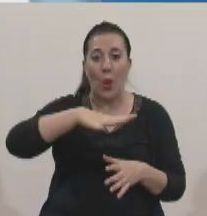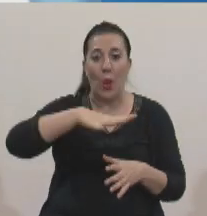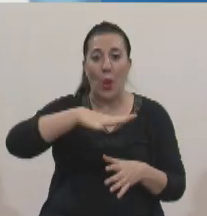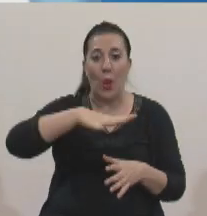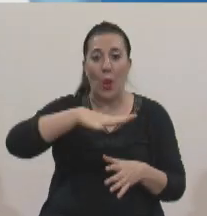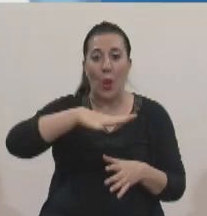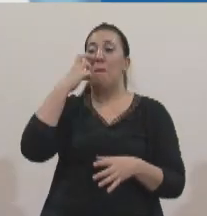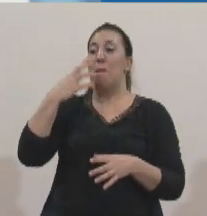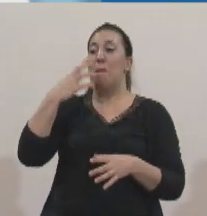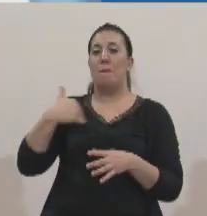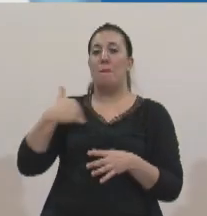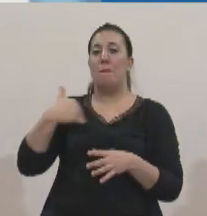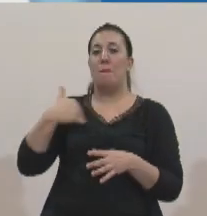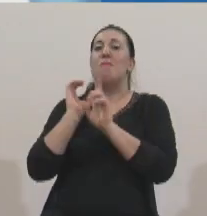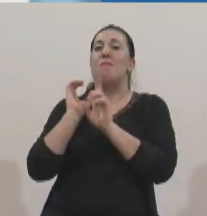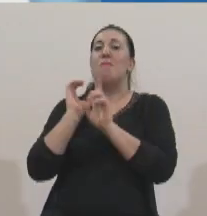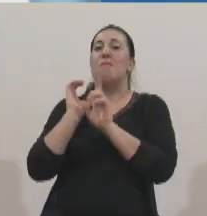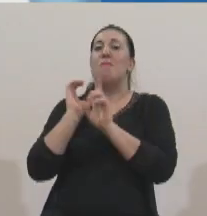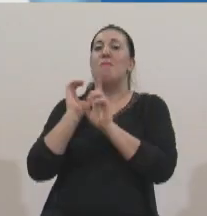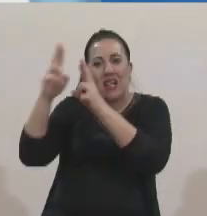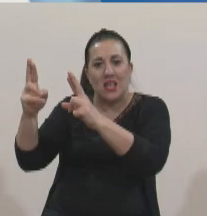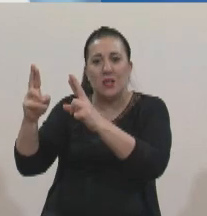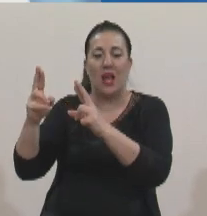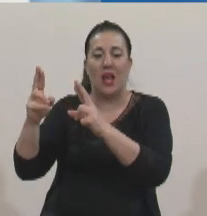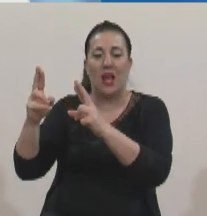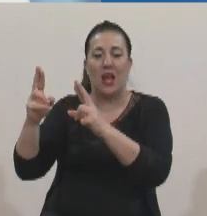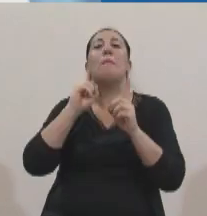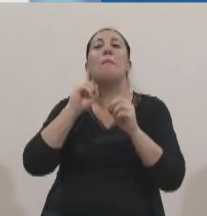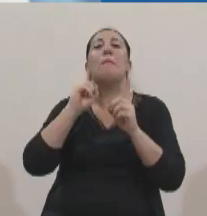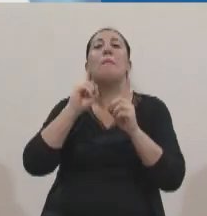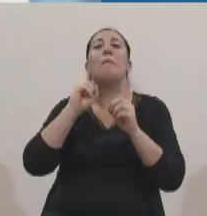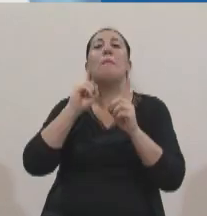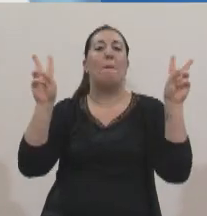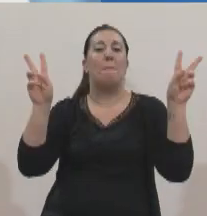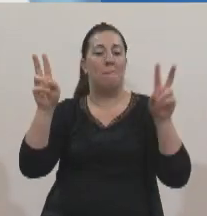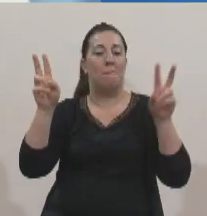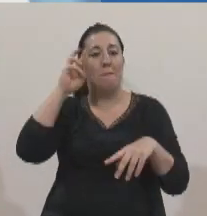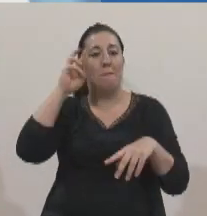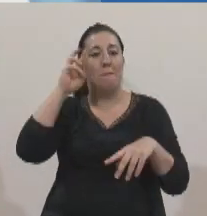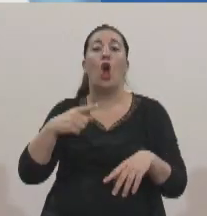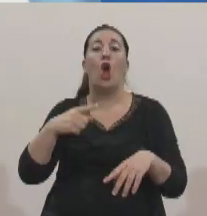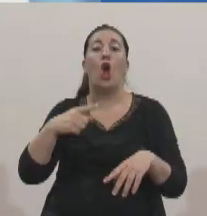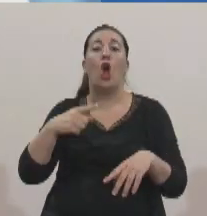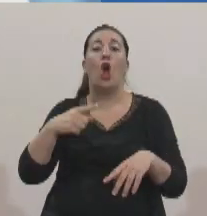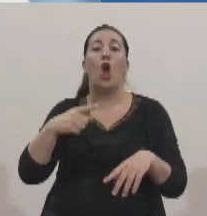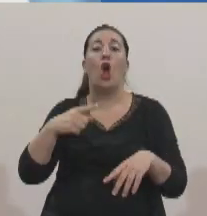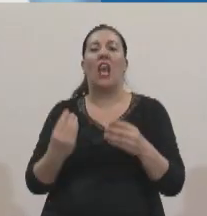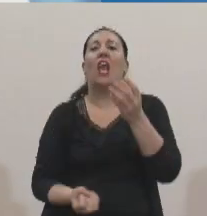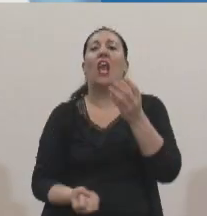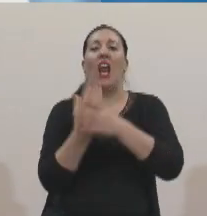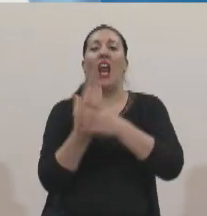respetados pares me lo permiten, las palabras de Juan Domingo Perón, gobernar es crear trabajo. Y con